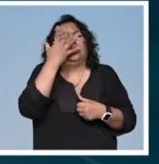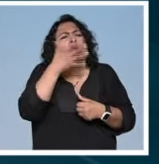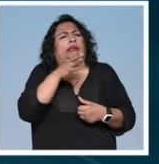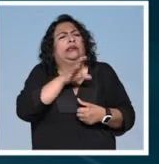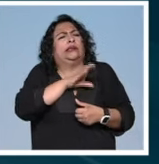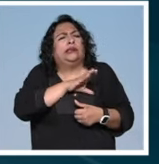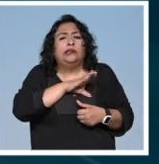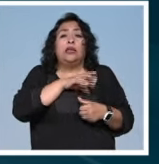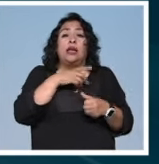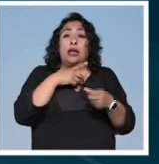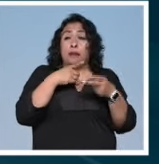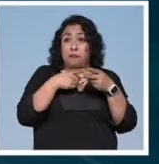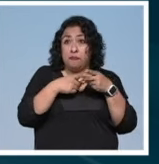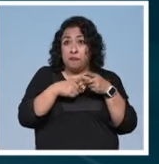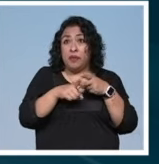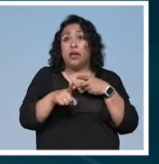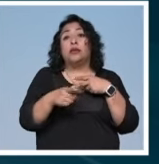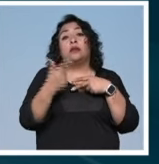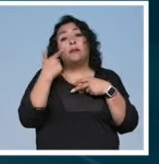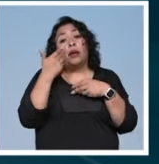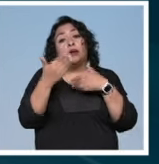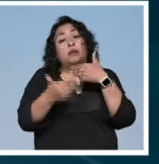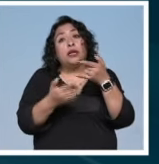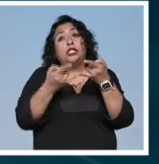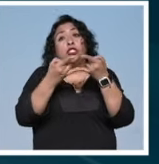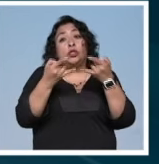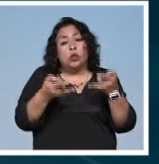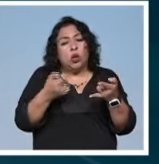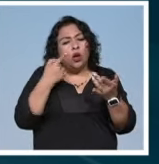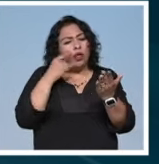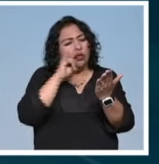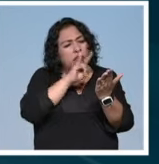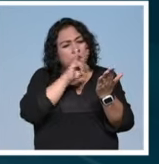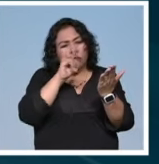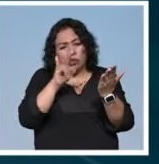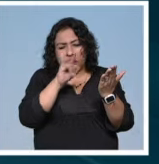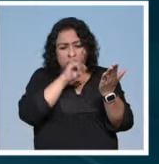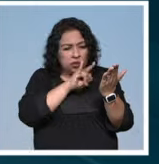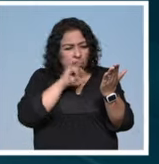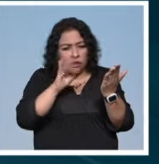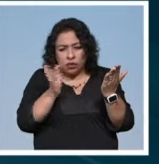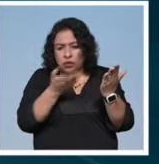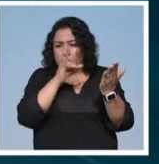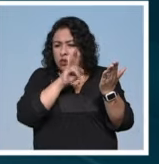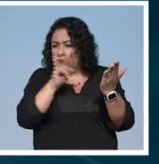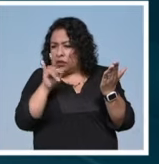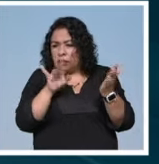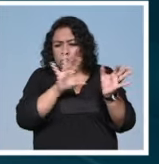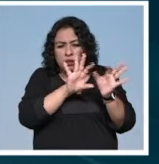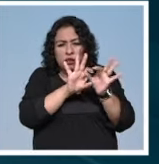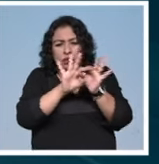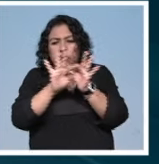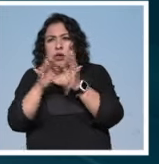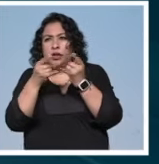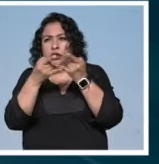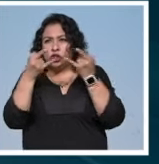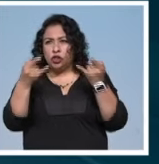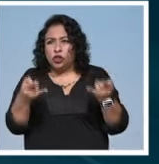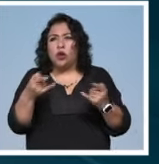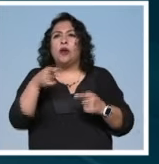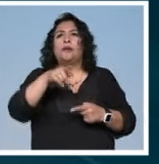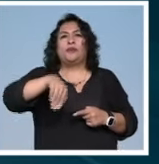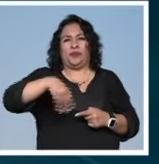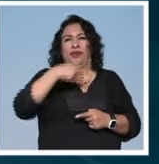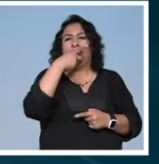pues pueden empezar a seguir una historia solo con la secuencia de estas viñetas, ¿no? Entonces, como decía Ere, es bien,